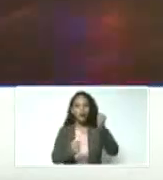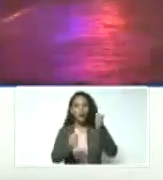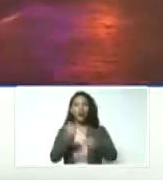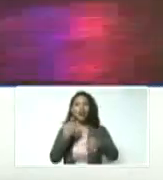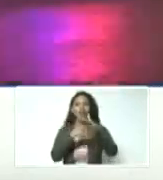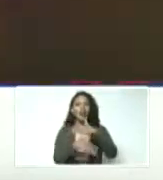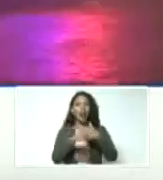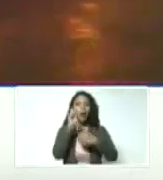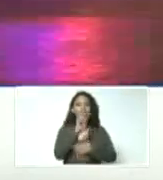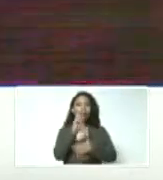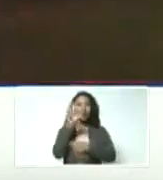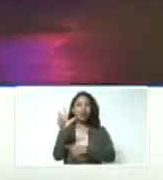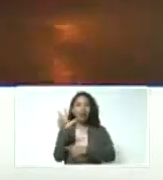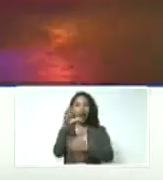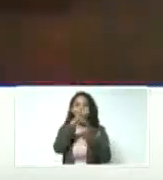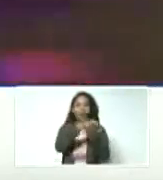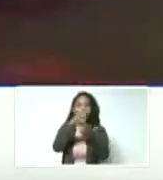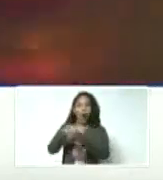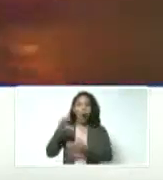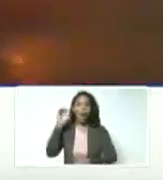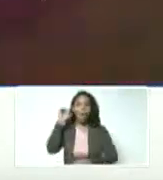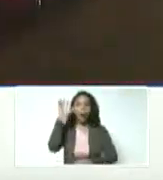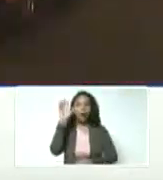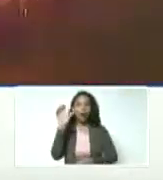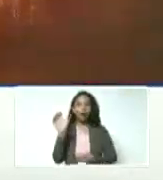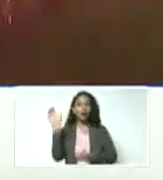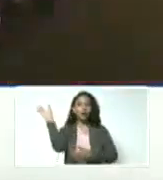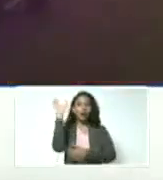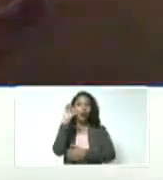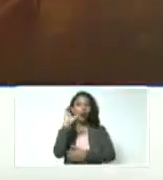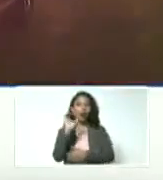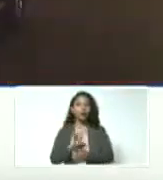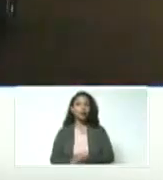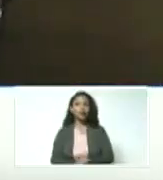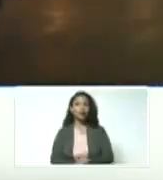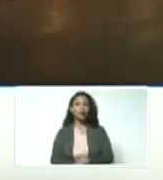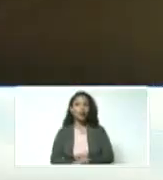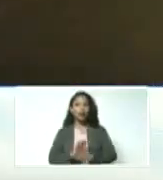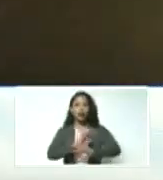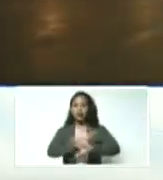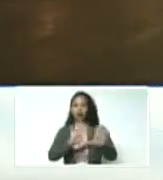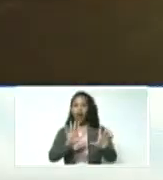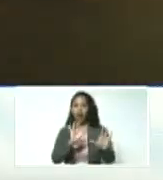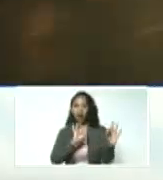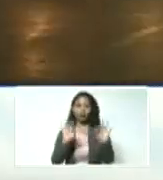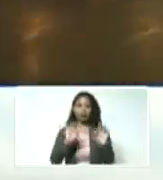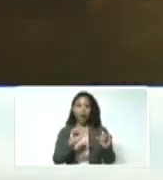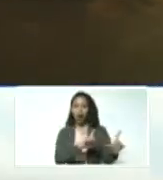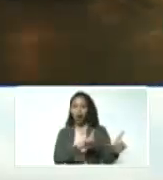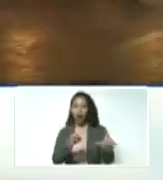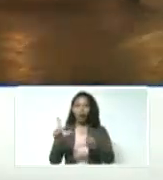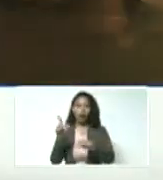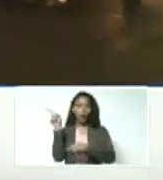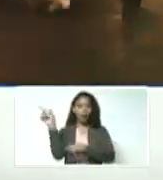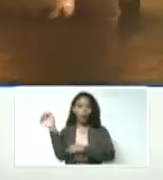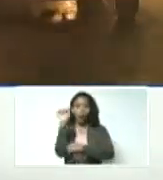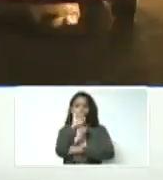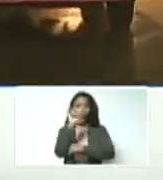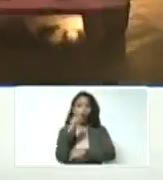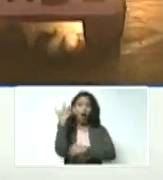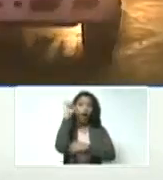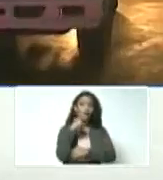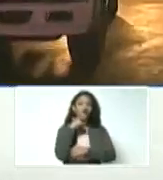los 23 estados, más para la capital. Están preparados. Esas gandolas llevan los